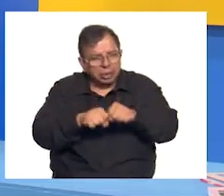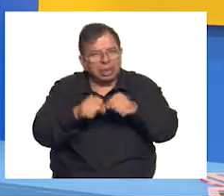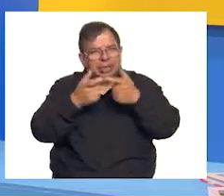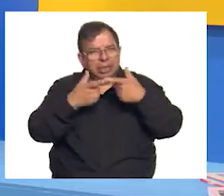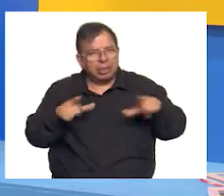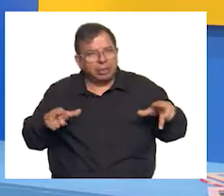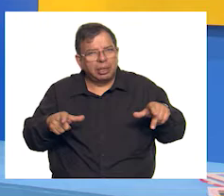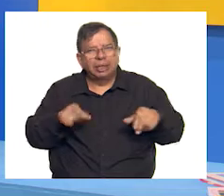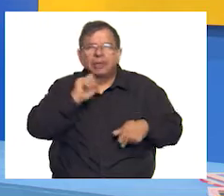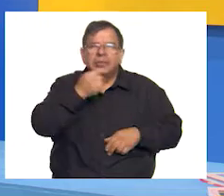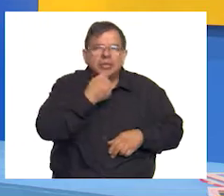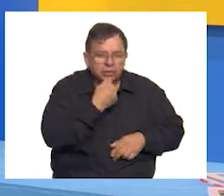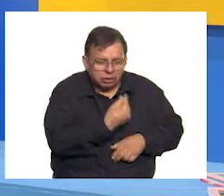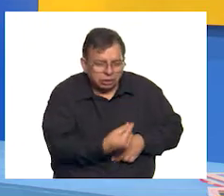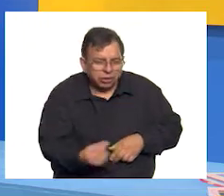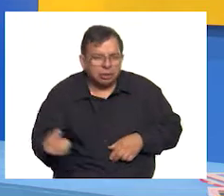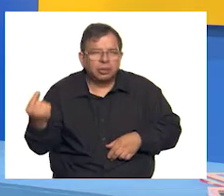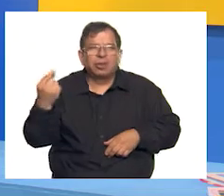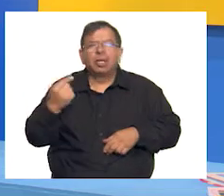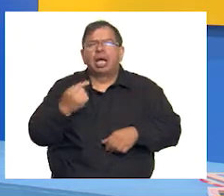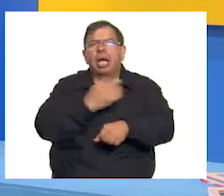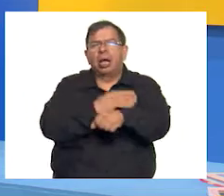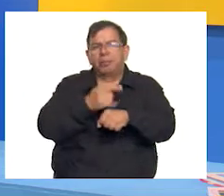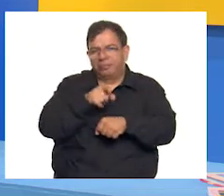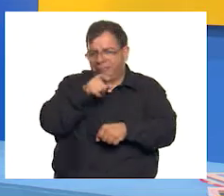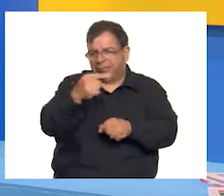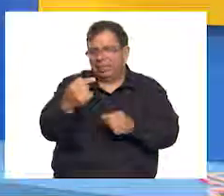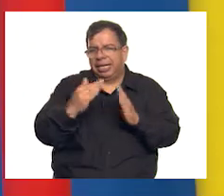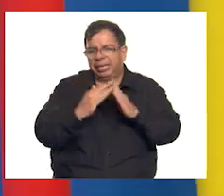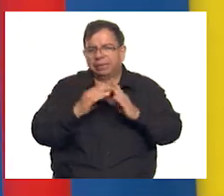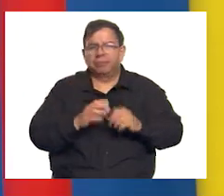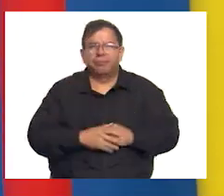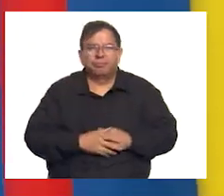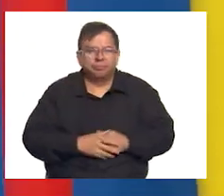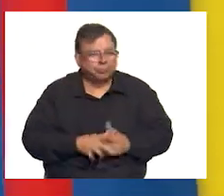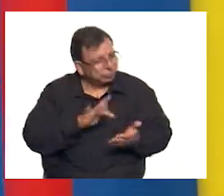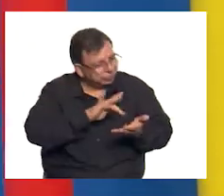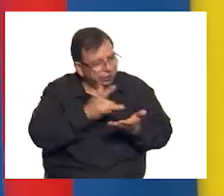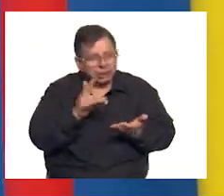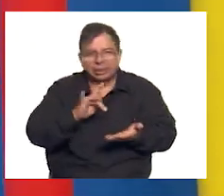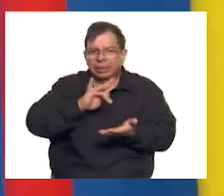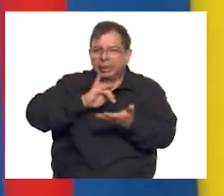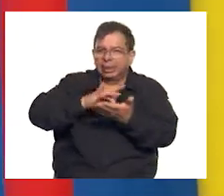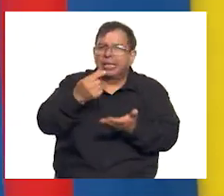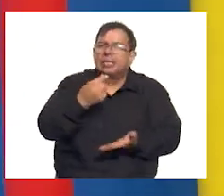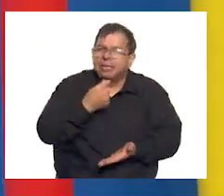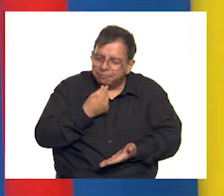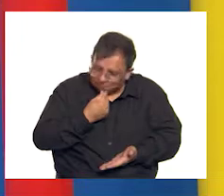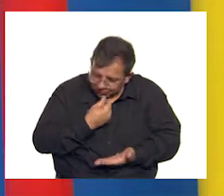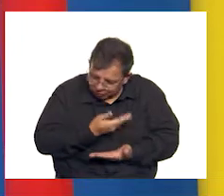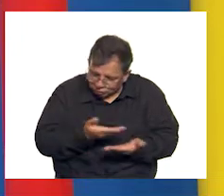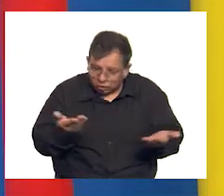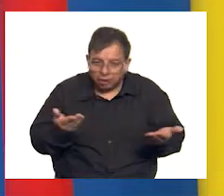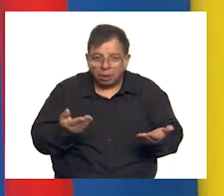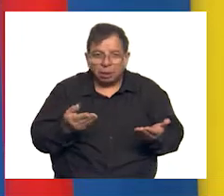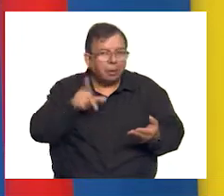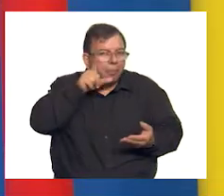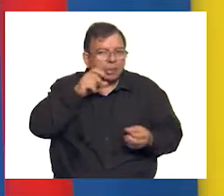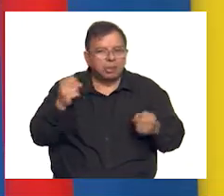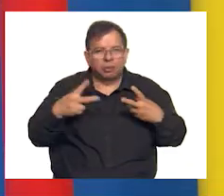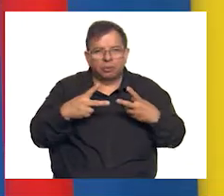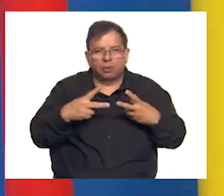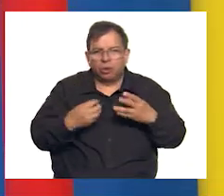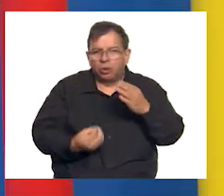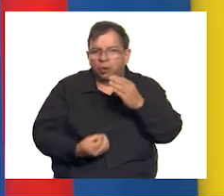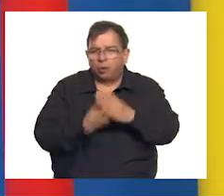supuesto, a nuestras niñas y niños que nos acompañan desde casa. Muchas gracias, Gaby. Muchas gracias, niñas y niños. Y nos vemos mañana con una